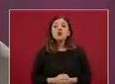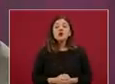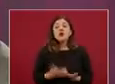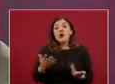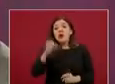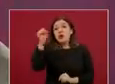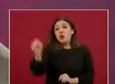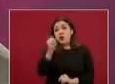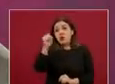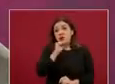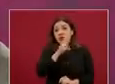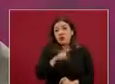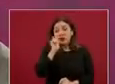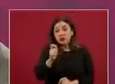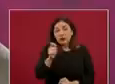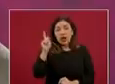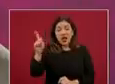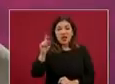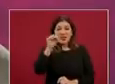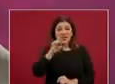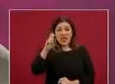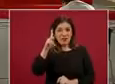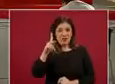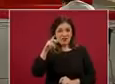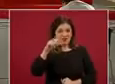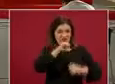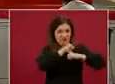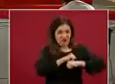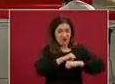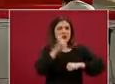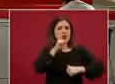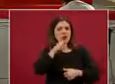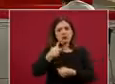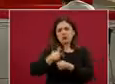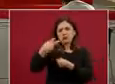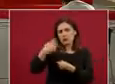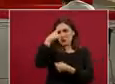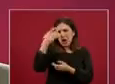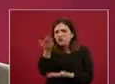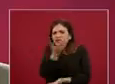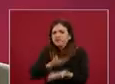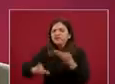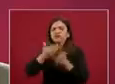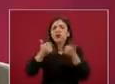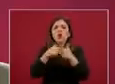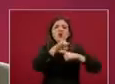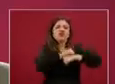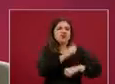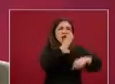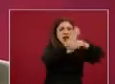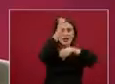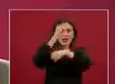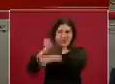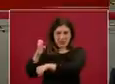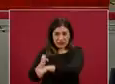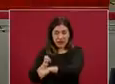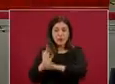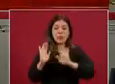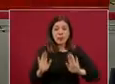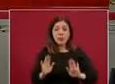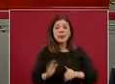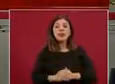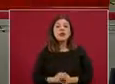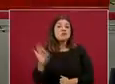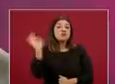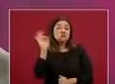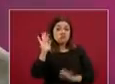el privilegio de que el secretario Moctezuma nos invita a los diálogos que tiene con las autoridades estatales. En un